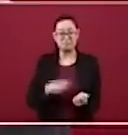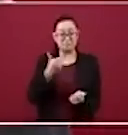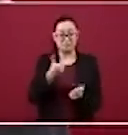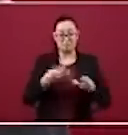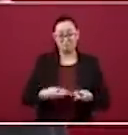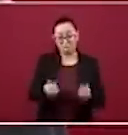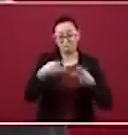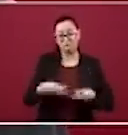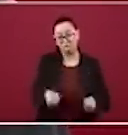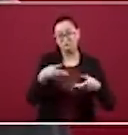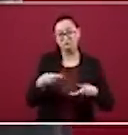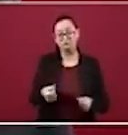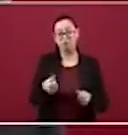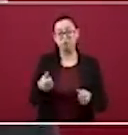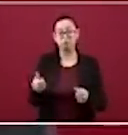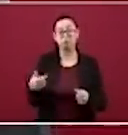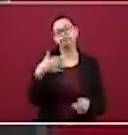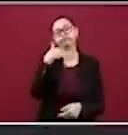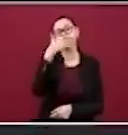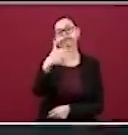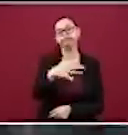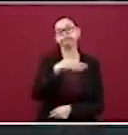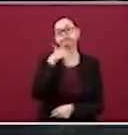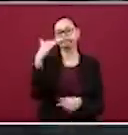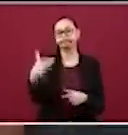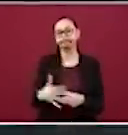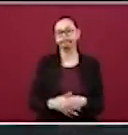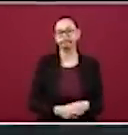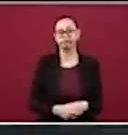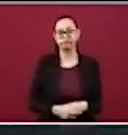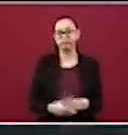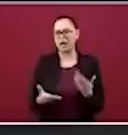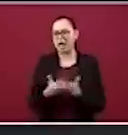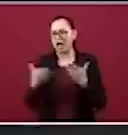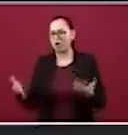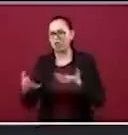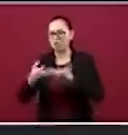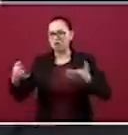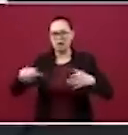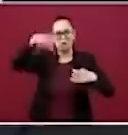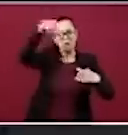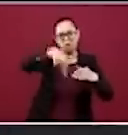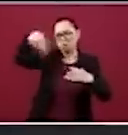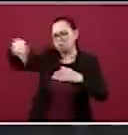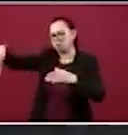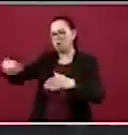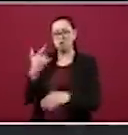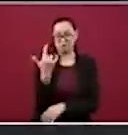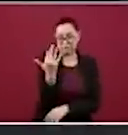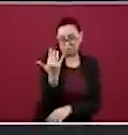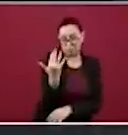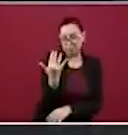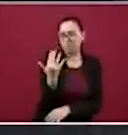corrupción. Ahora podemos, en vez de perforar 50 pozos, podemos perforar con el mismo